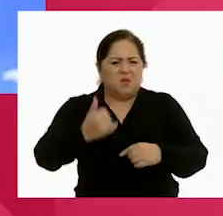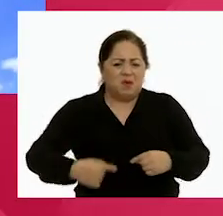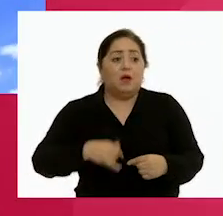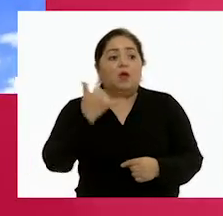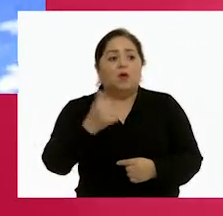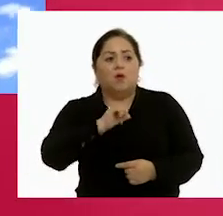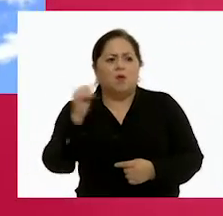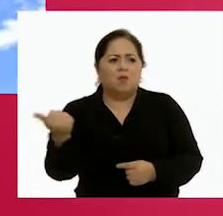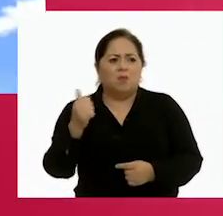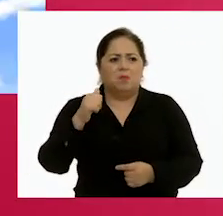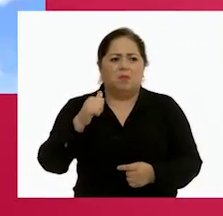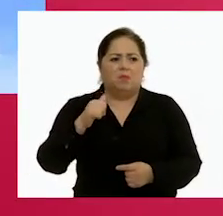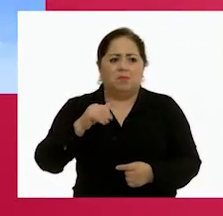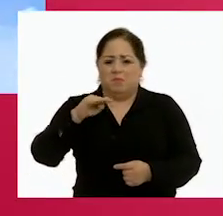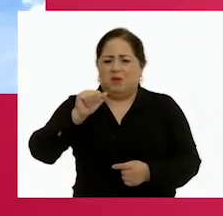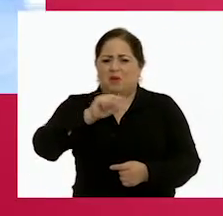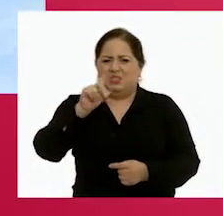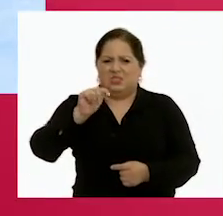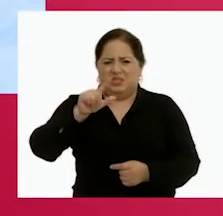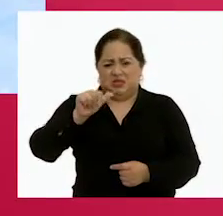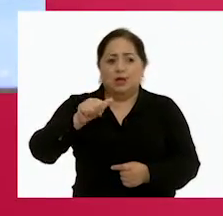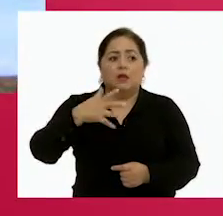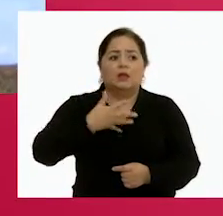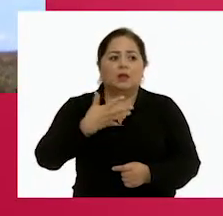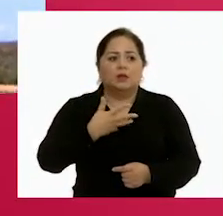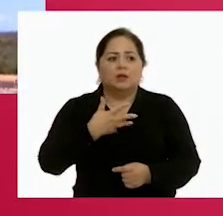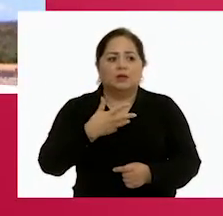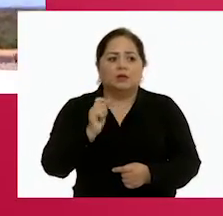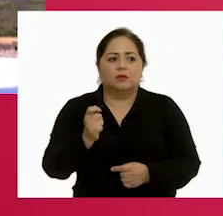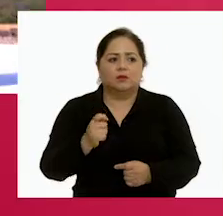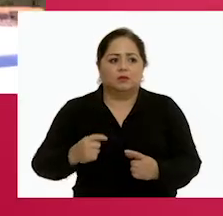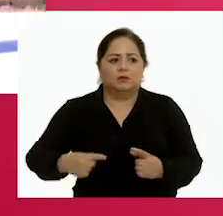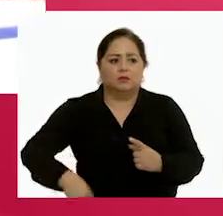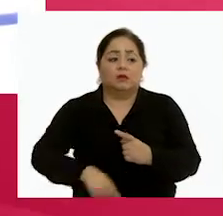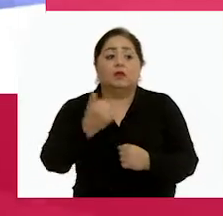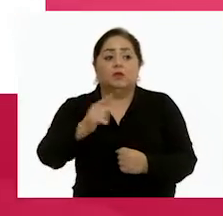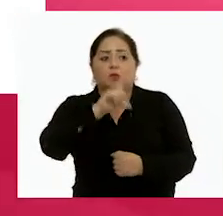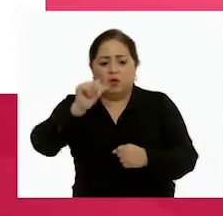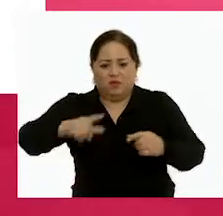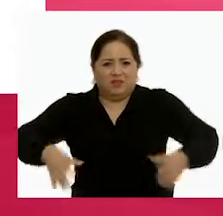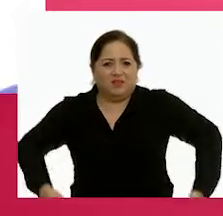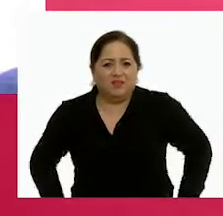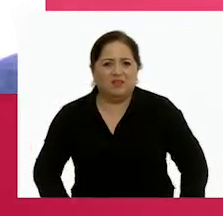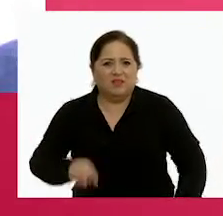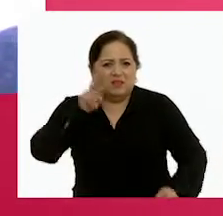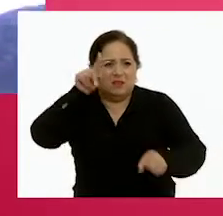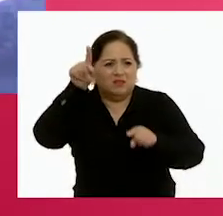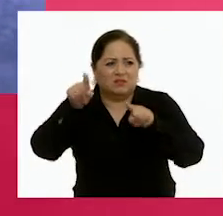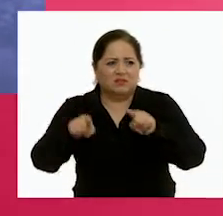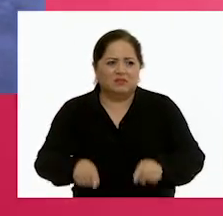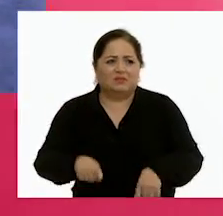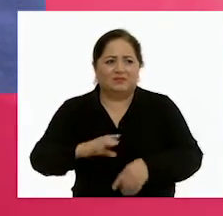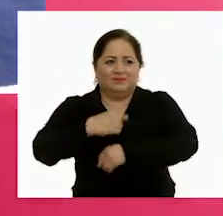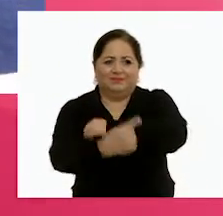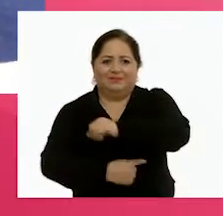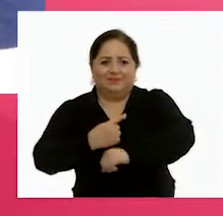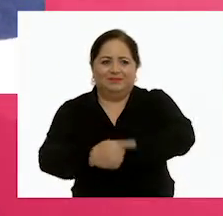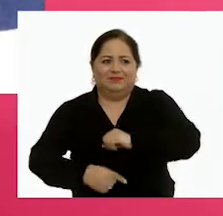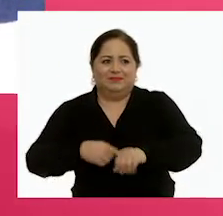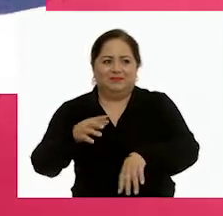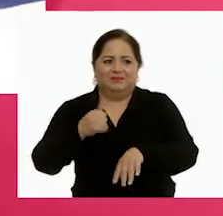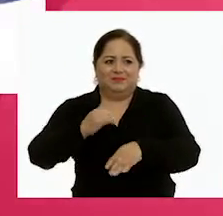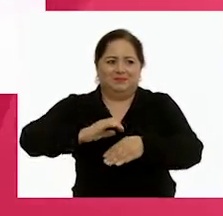tiene un mashla, y el mashla es el taparrabos, y al final vamos a terminar con unas rodilleras y con unos